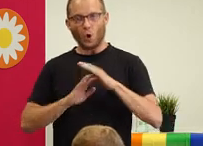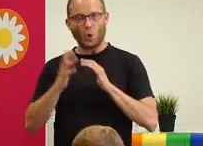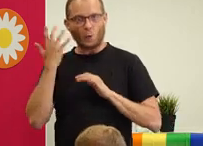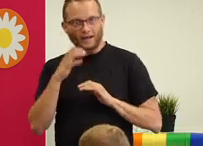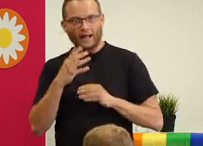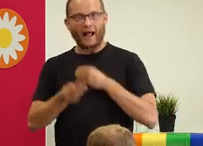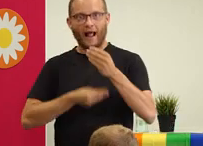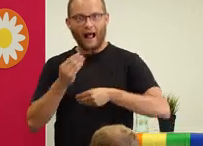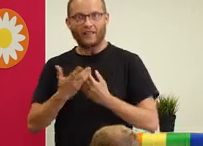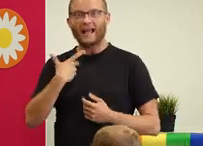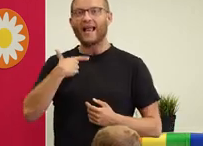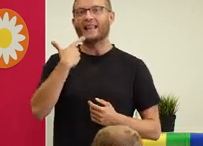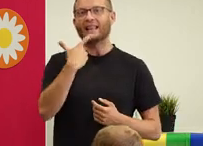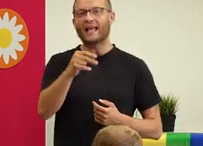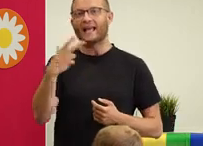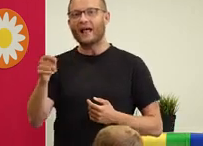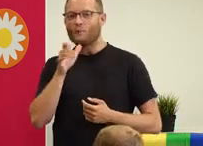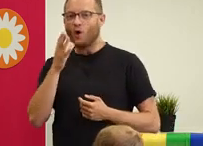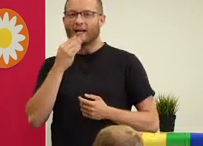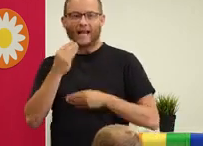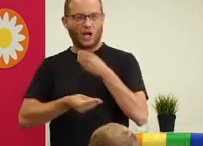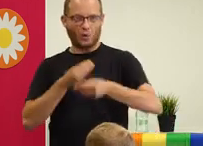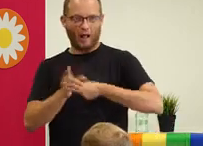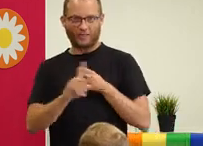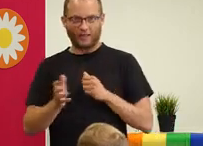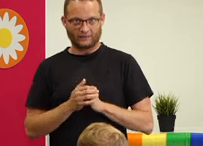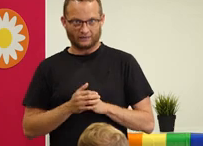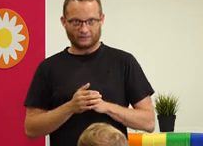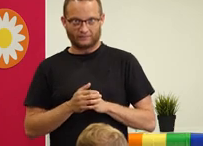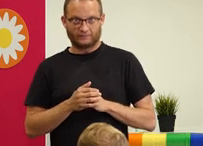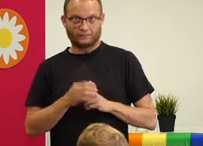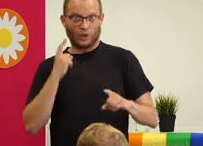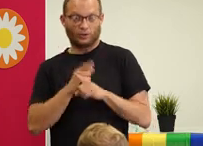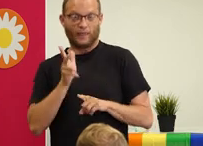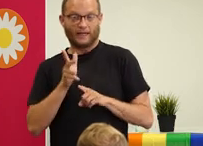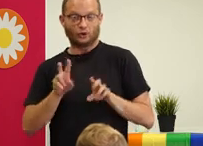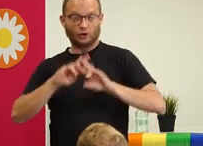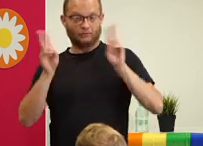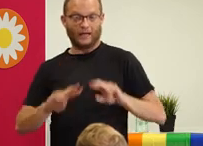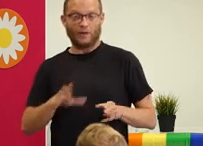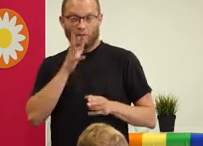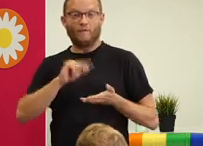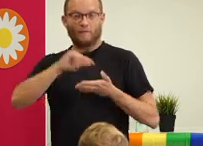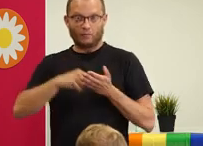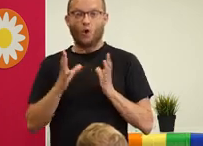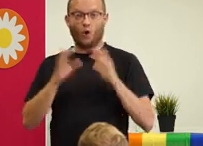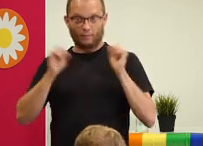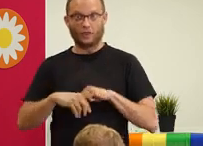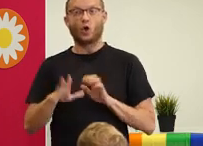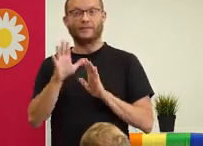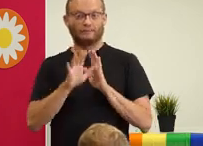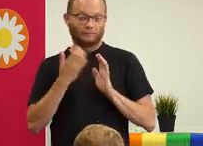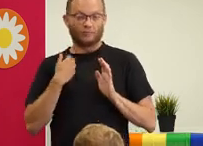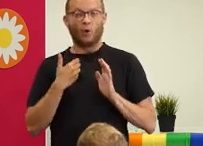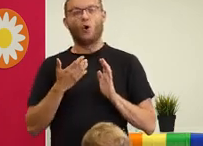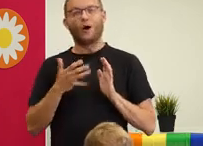palestinas son denegadas por Israel, cosa que infringe totalmente el derecho internacional, porque Israel firmó el convenio sobre el estatuto del